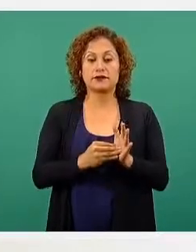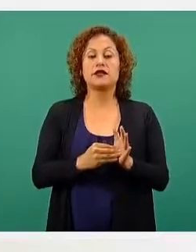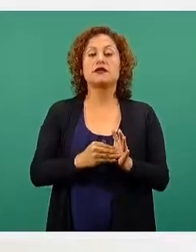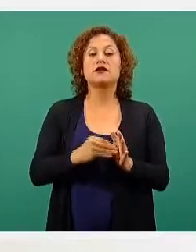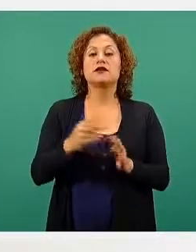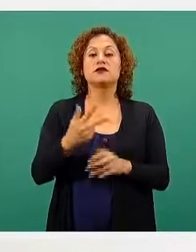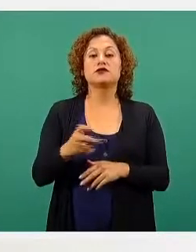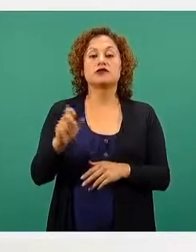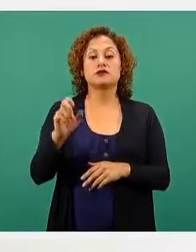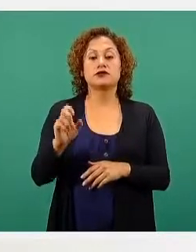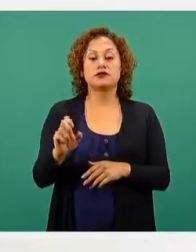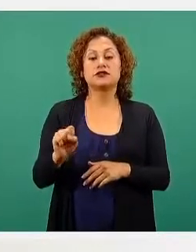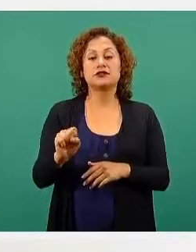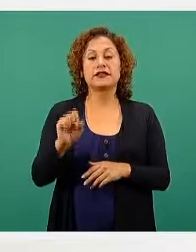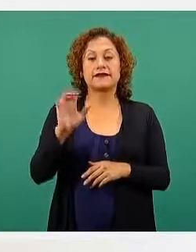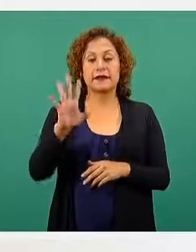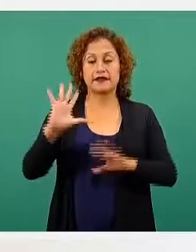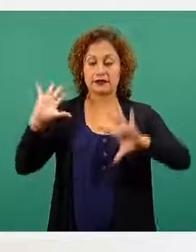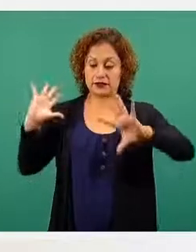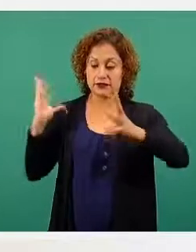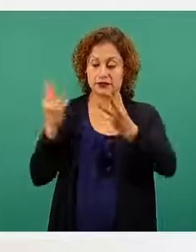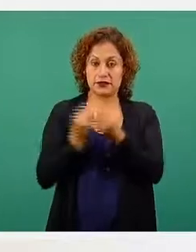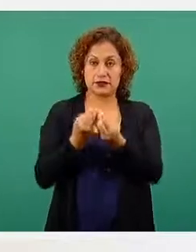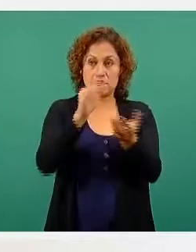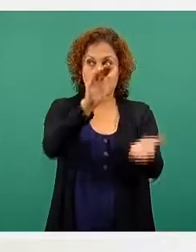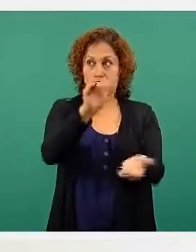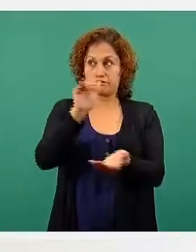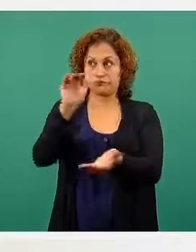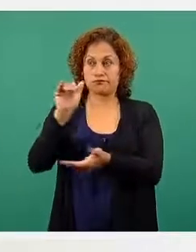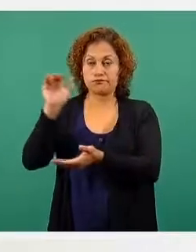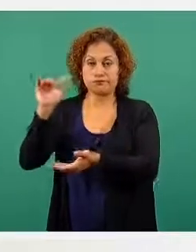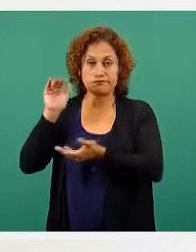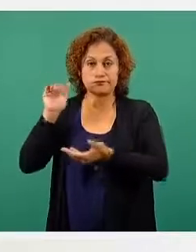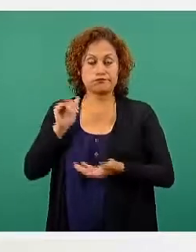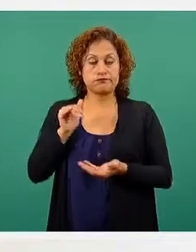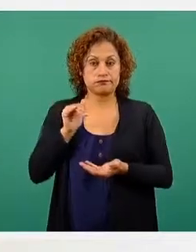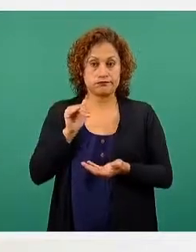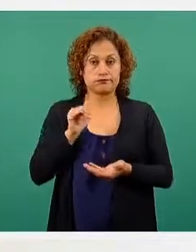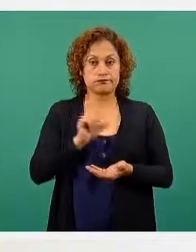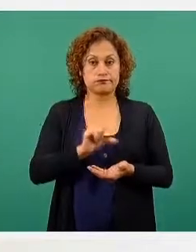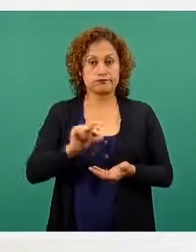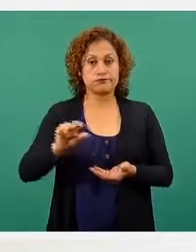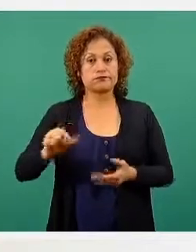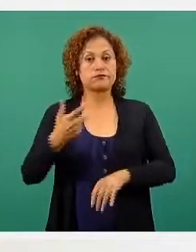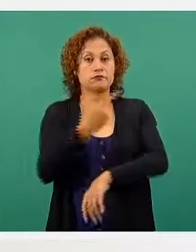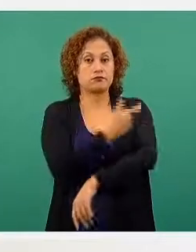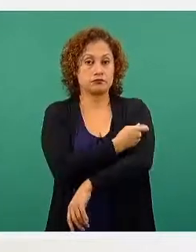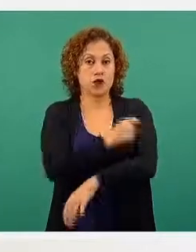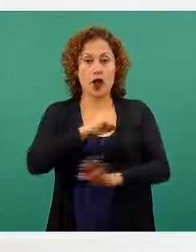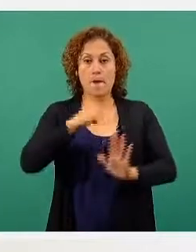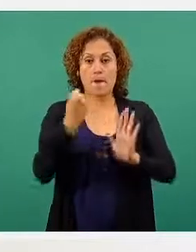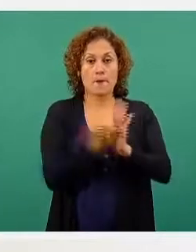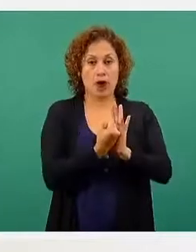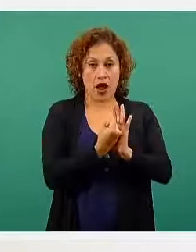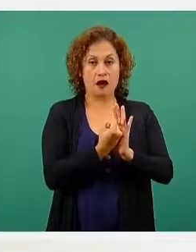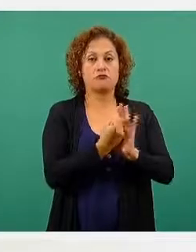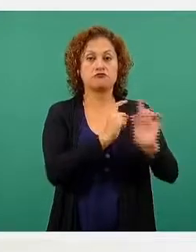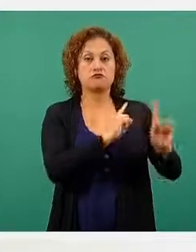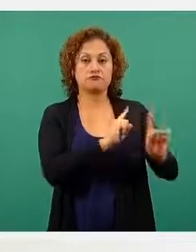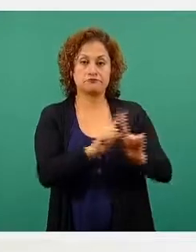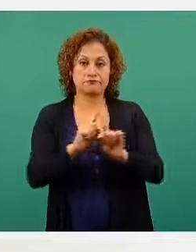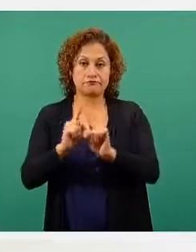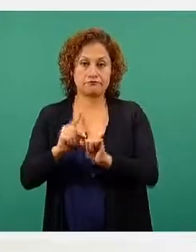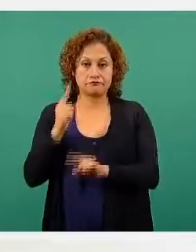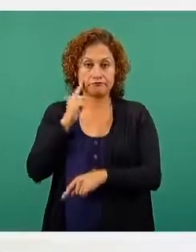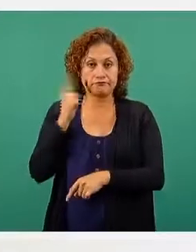27.093.685 desde el 23 de diciembre, cuando recibimos el primer embarque. Cada una de las vacunas está identificada aquí en las